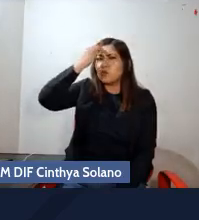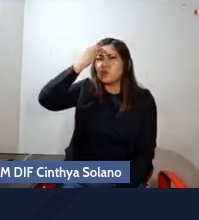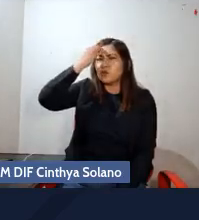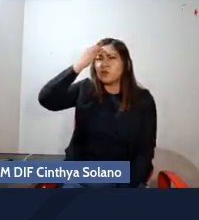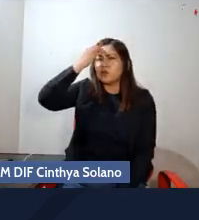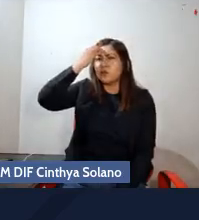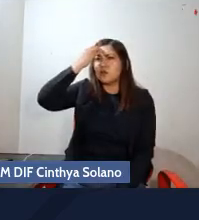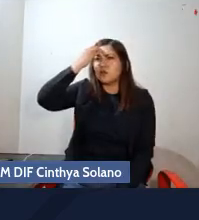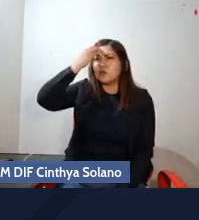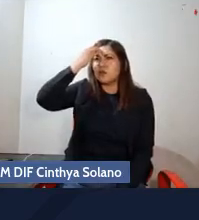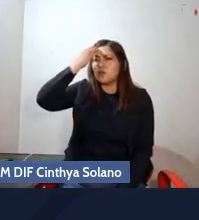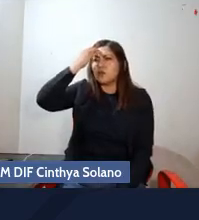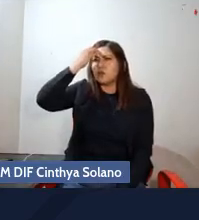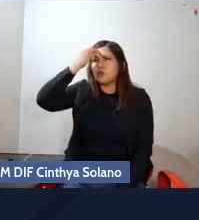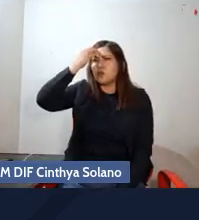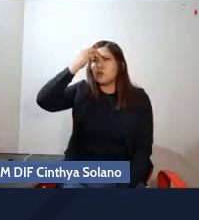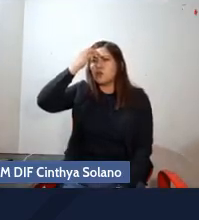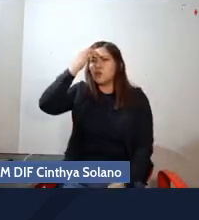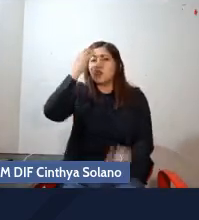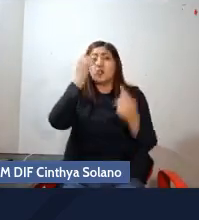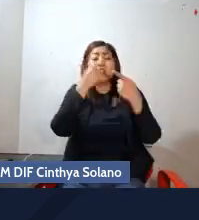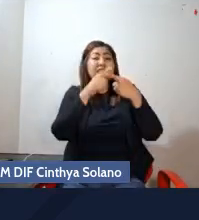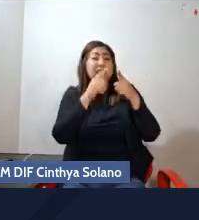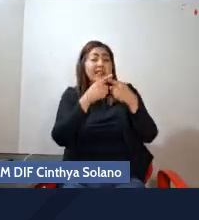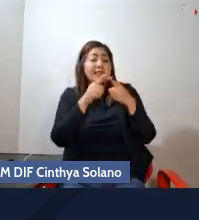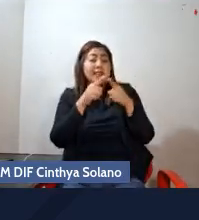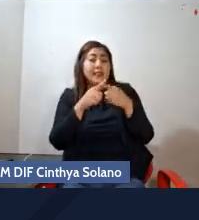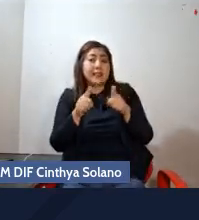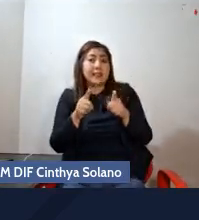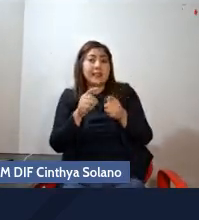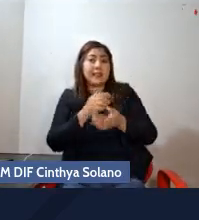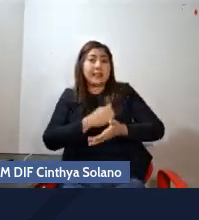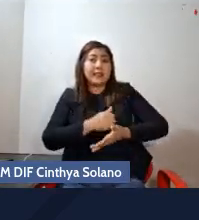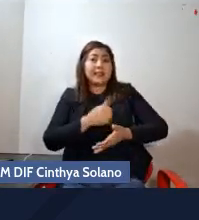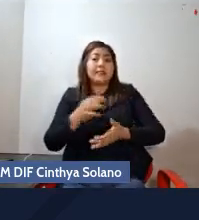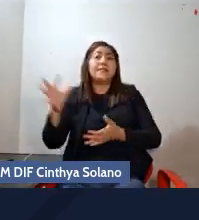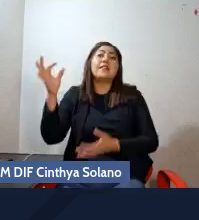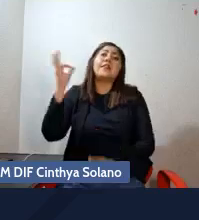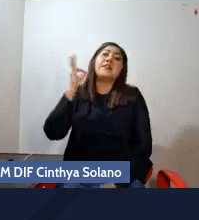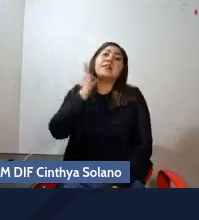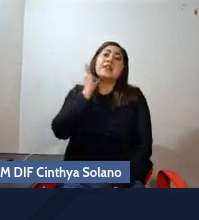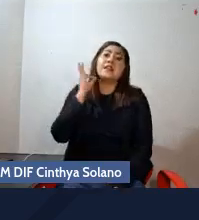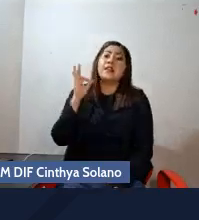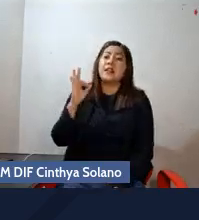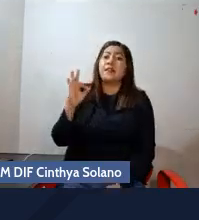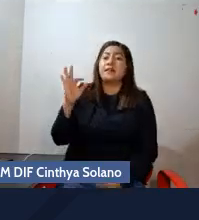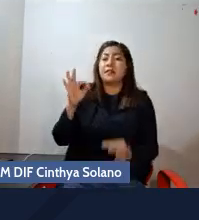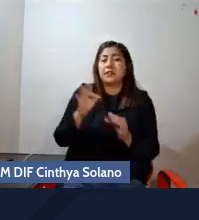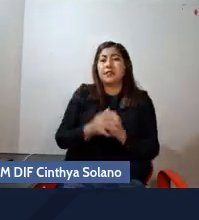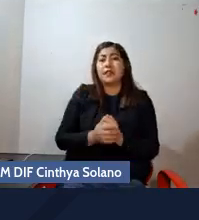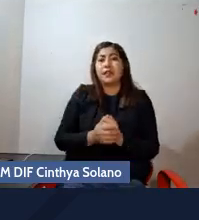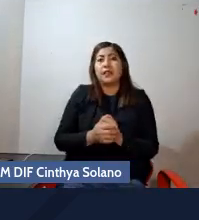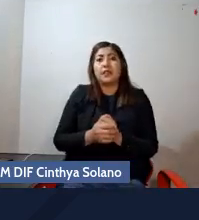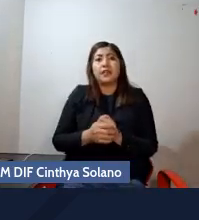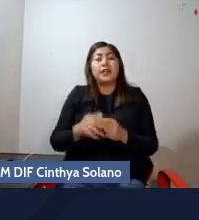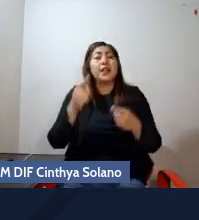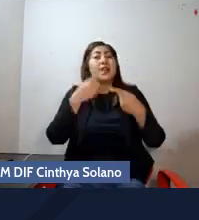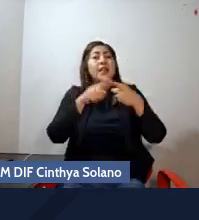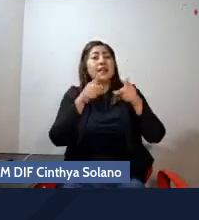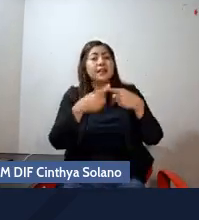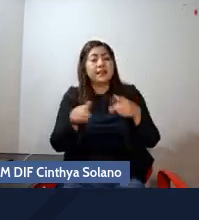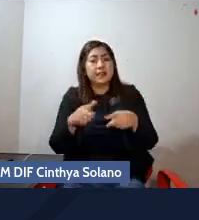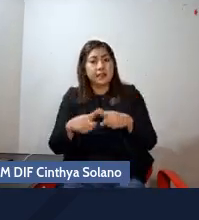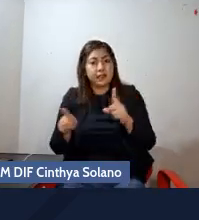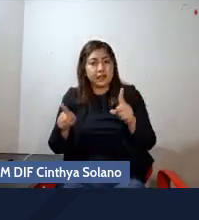atribuciones, ¿no? Que tiene la Fiscalía y bueno, la importancia, ¿no? De saber cada una de estas dependencias electorales, bueno, pues cuál es su